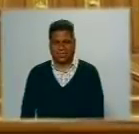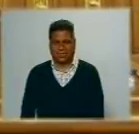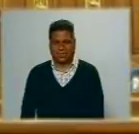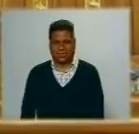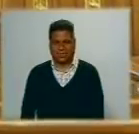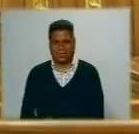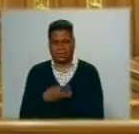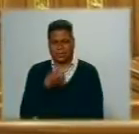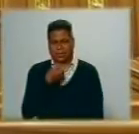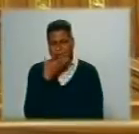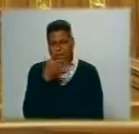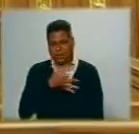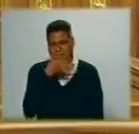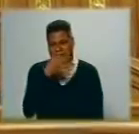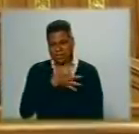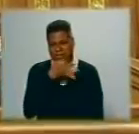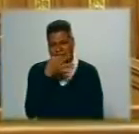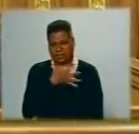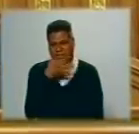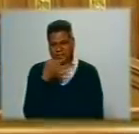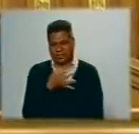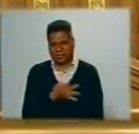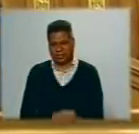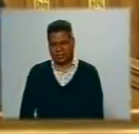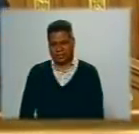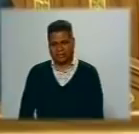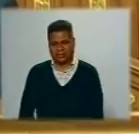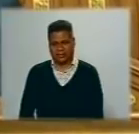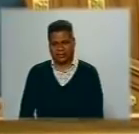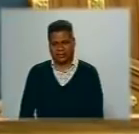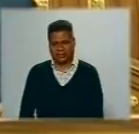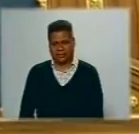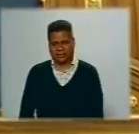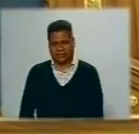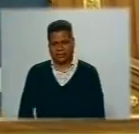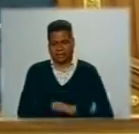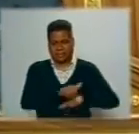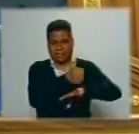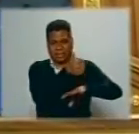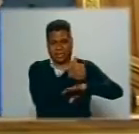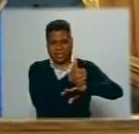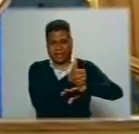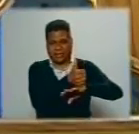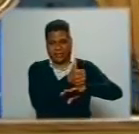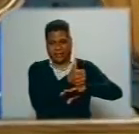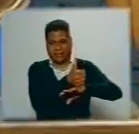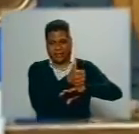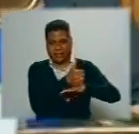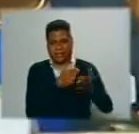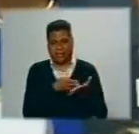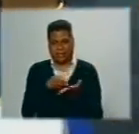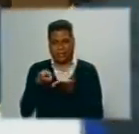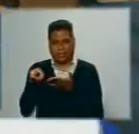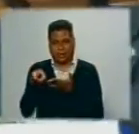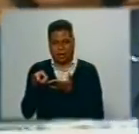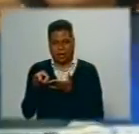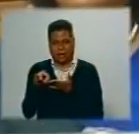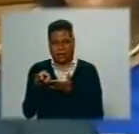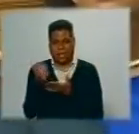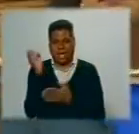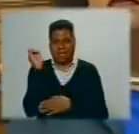Buenas tardes, directiva de nuestra honorable Asamblea